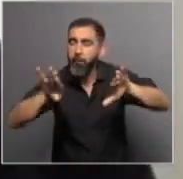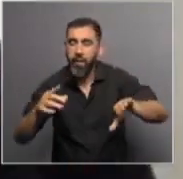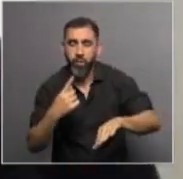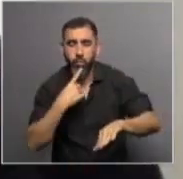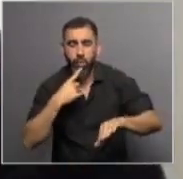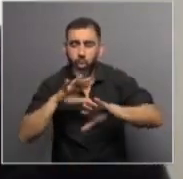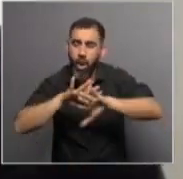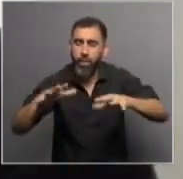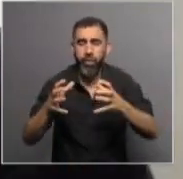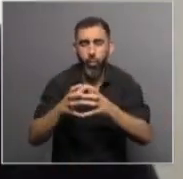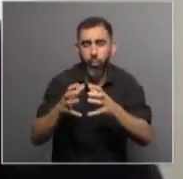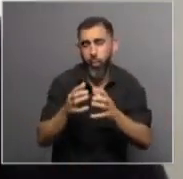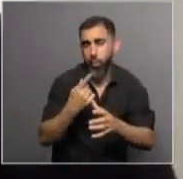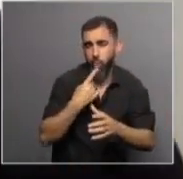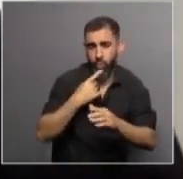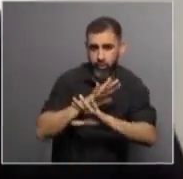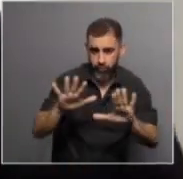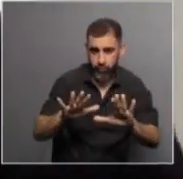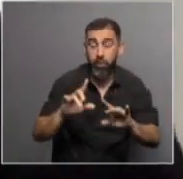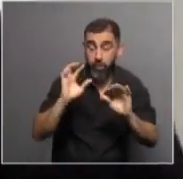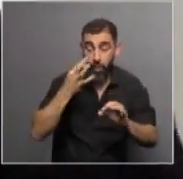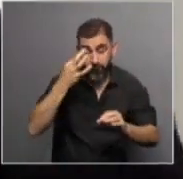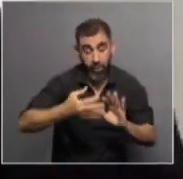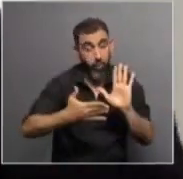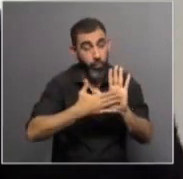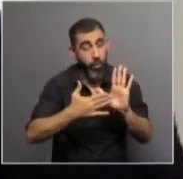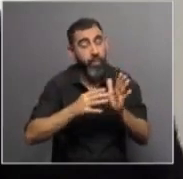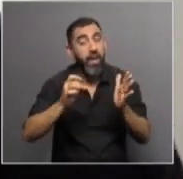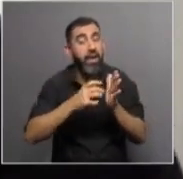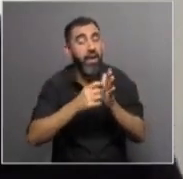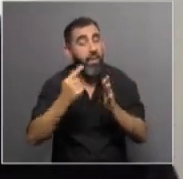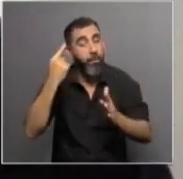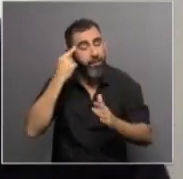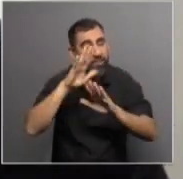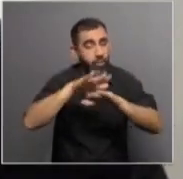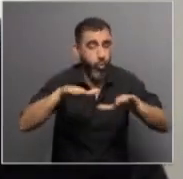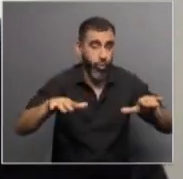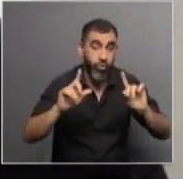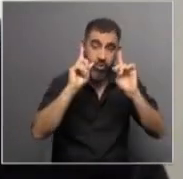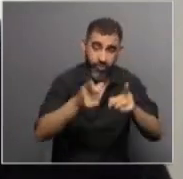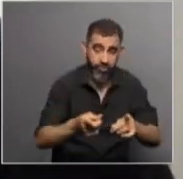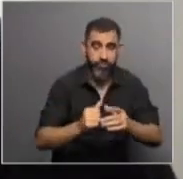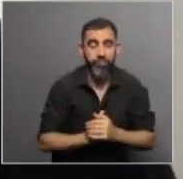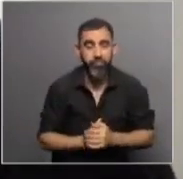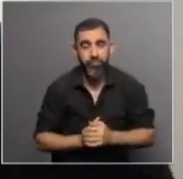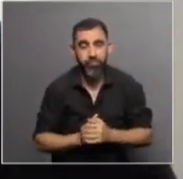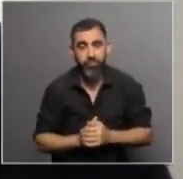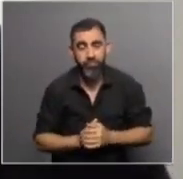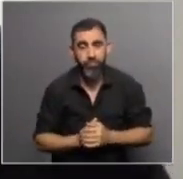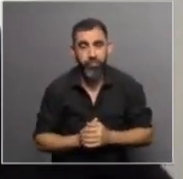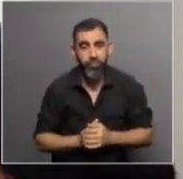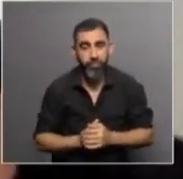lo partidario y que en alguna medida se comprueba en la calidad del pensamiento de estos chiquilitos. No necesitas,